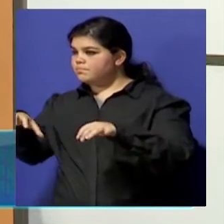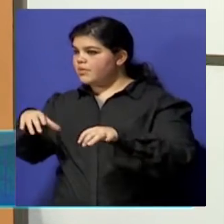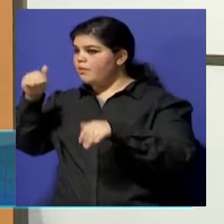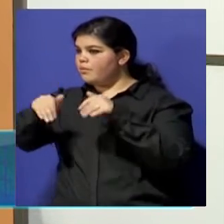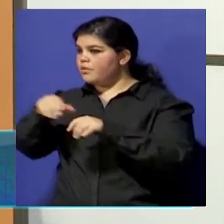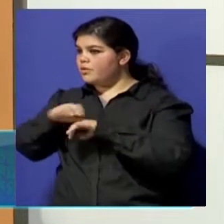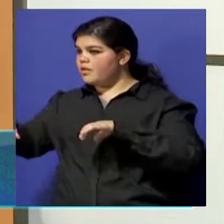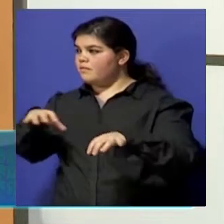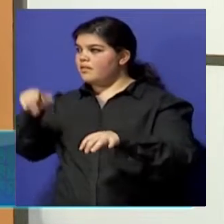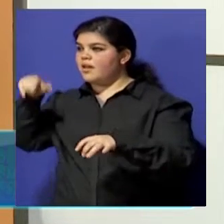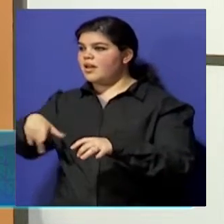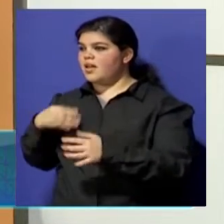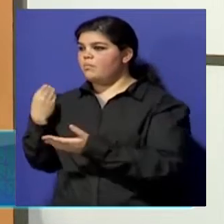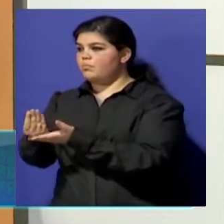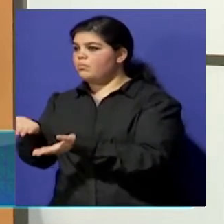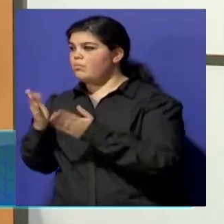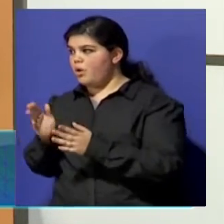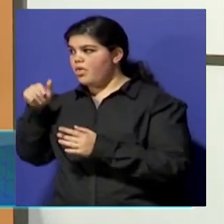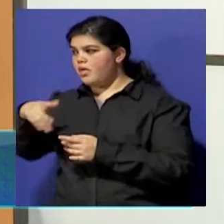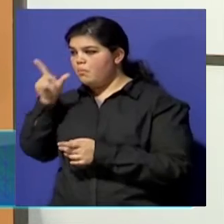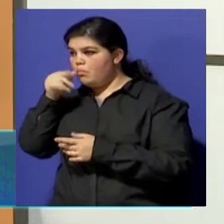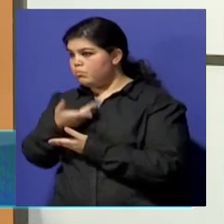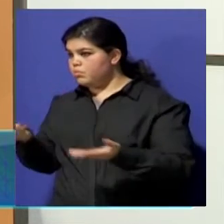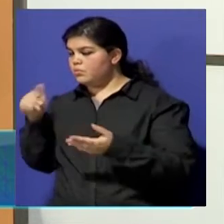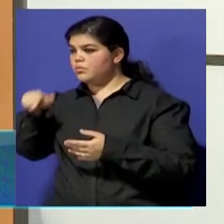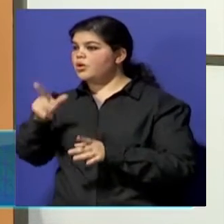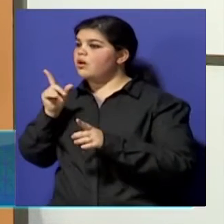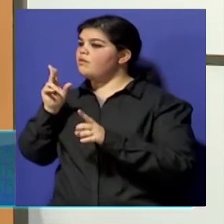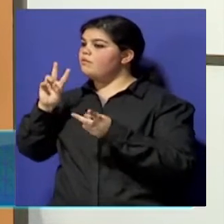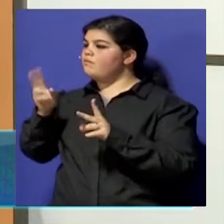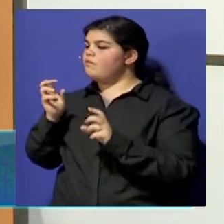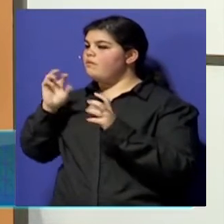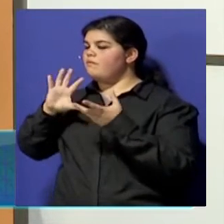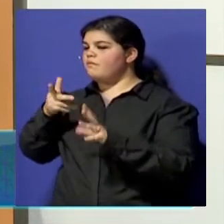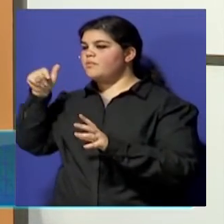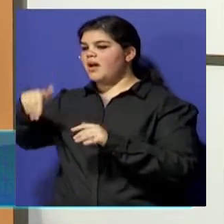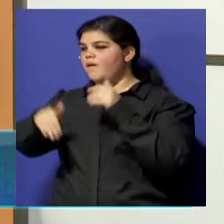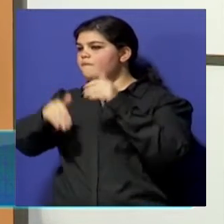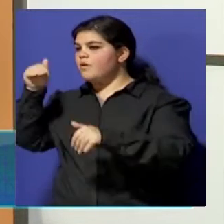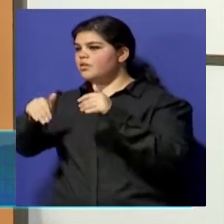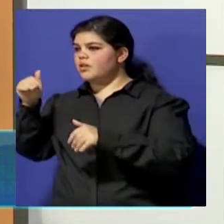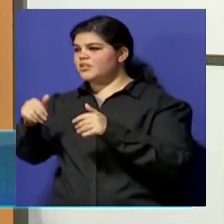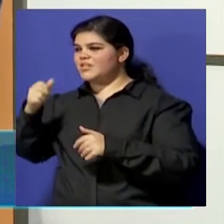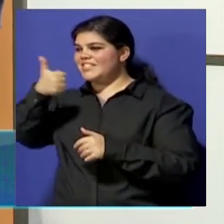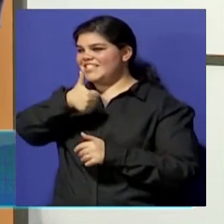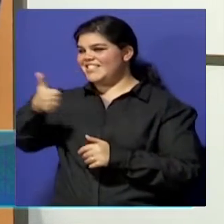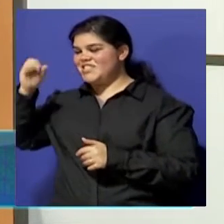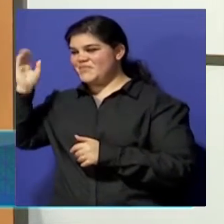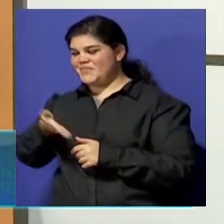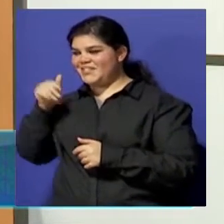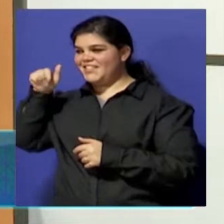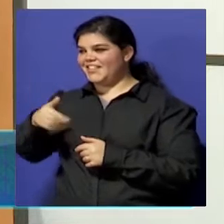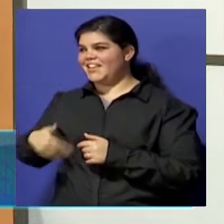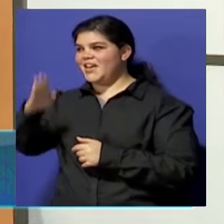quedar inhabilitada para ejercer cargos públicos y en este sentido no se alcanzó para esa votación los 2/3 de los votos del Senado brasileño que